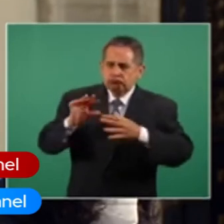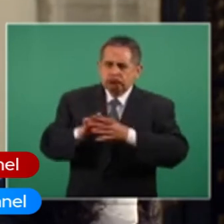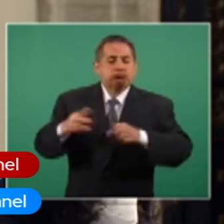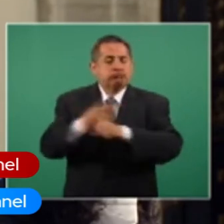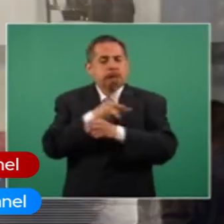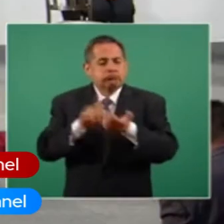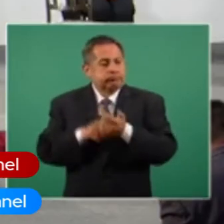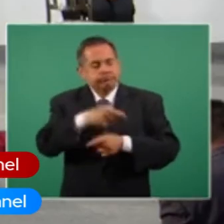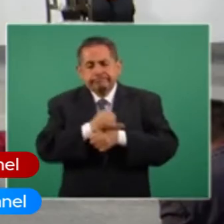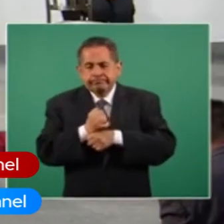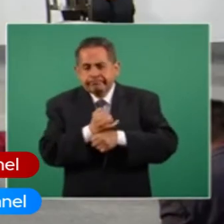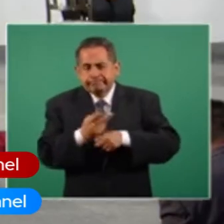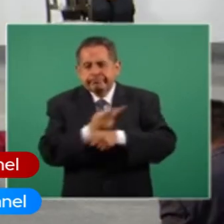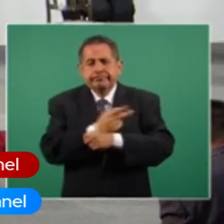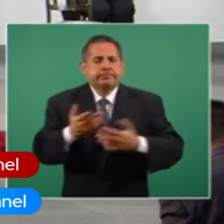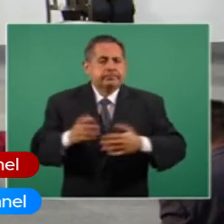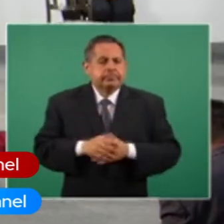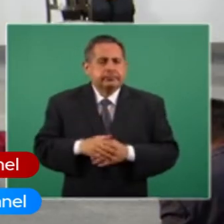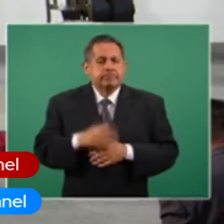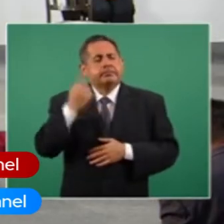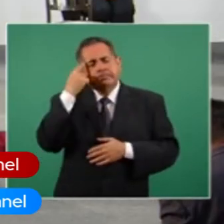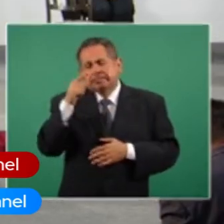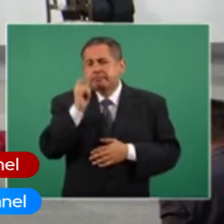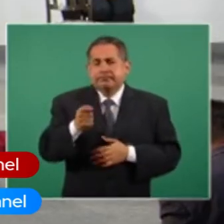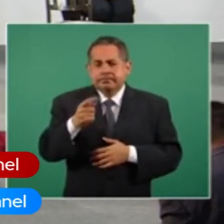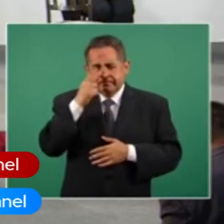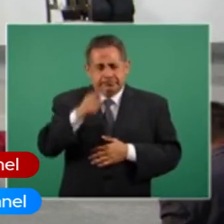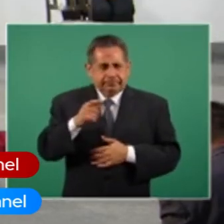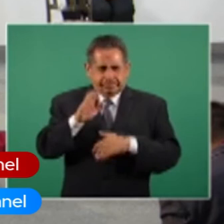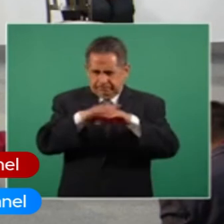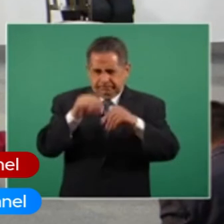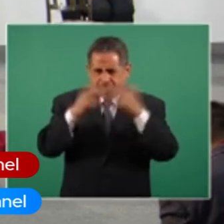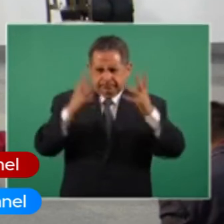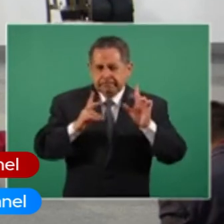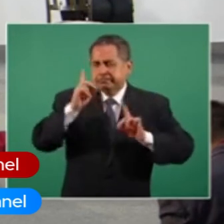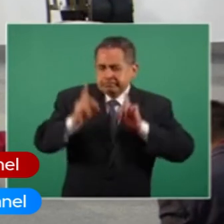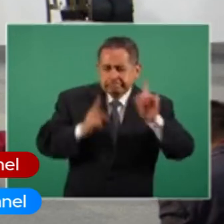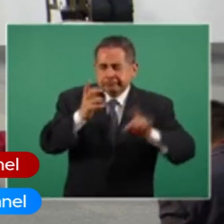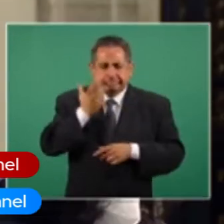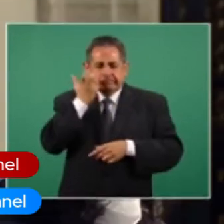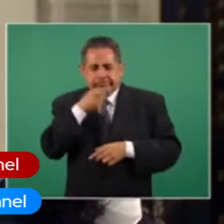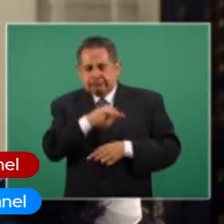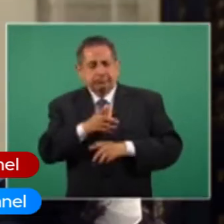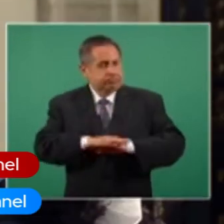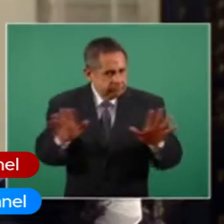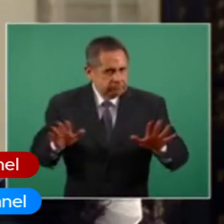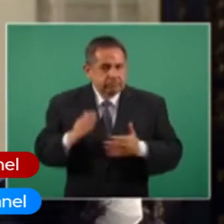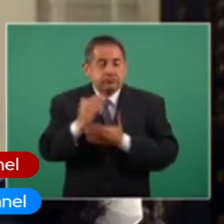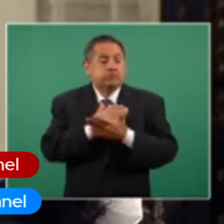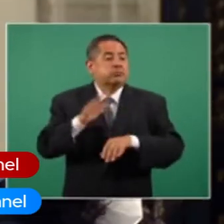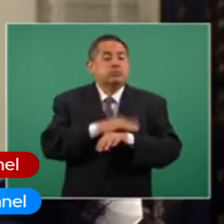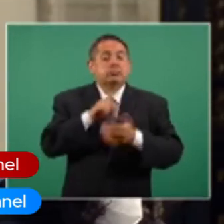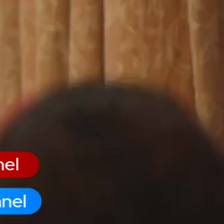el estatus de estas investigaciones, sobre todo para despejar sospechas debido a que el Santiago